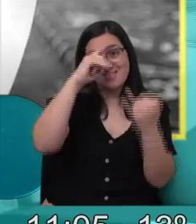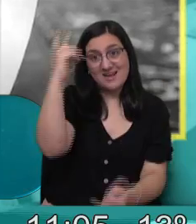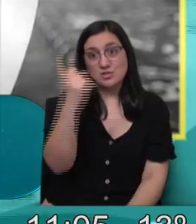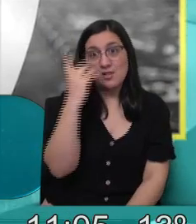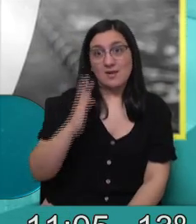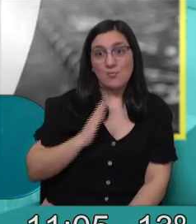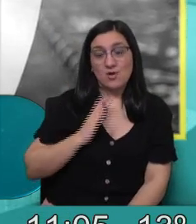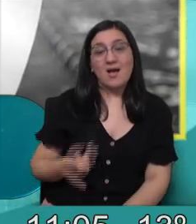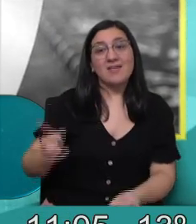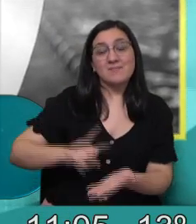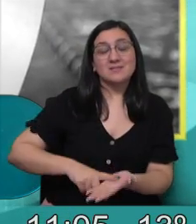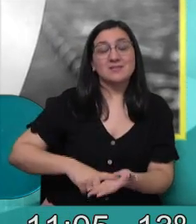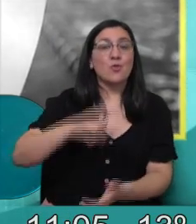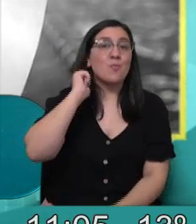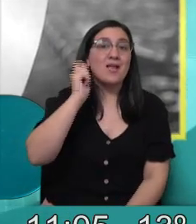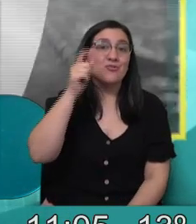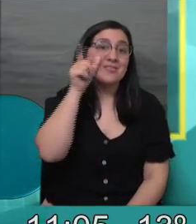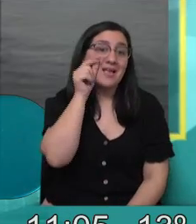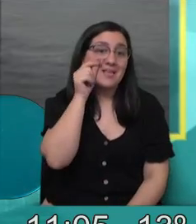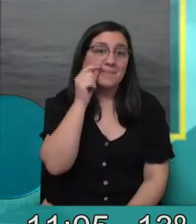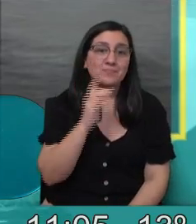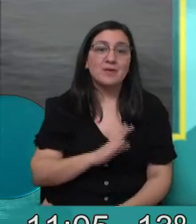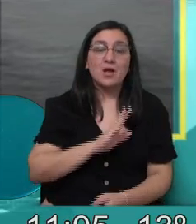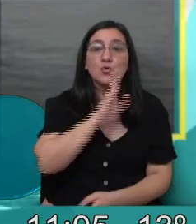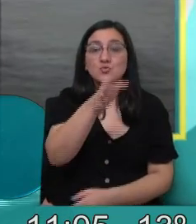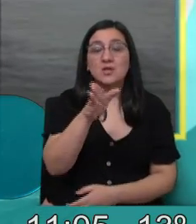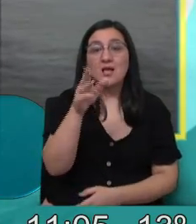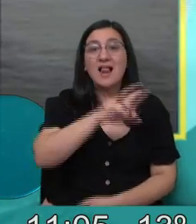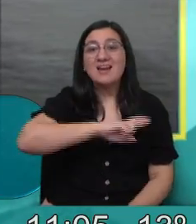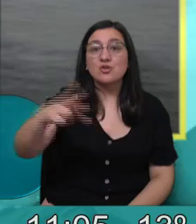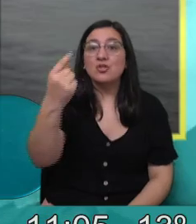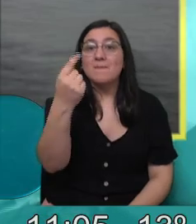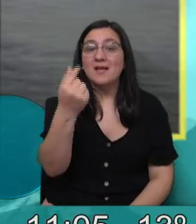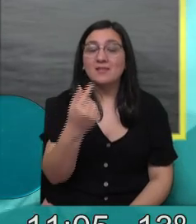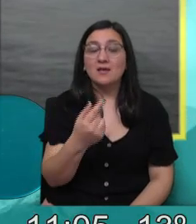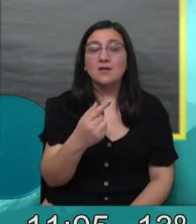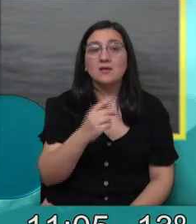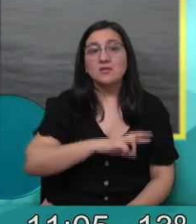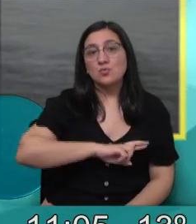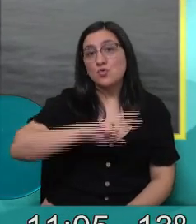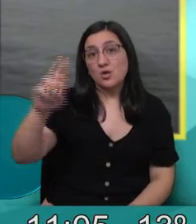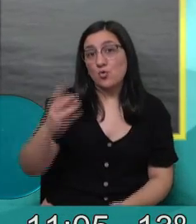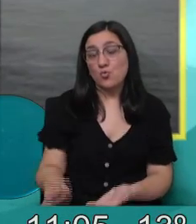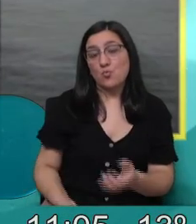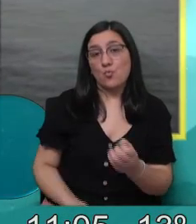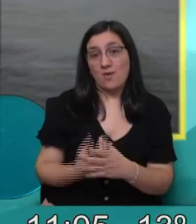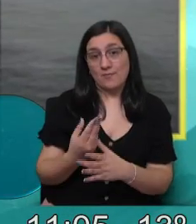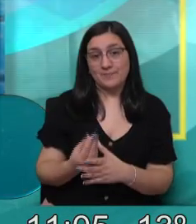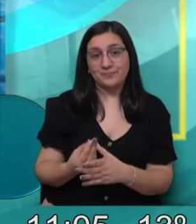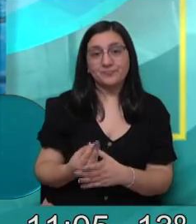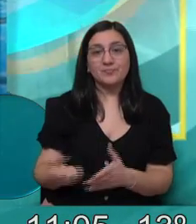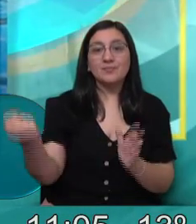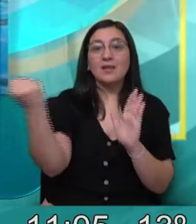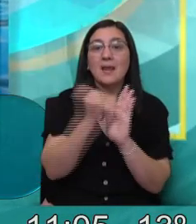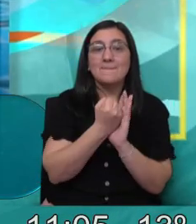Mujer, además del cumpleaños de Tania Tavares, para cruzar a nado el Río de la Plata e imponer una nueva marca. Opa. Quiere decir, la marca,